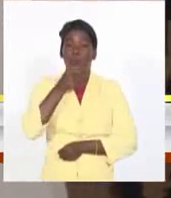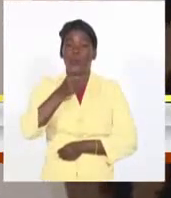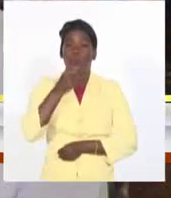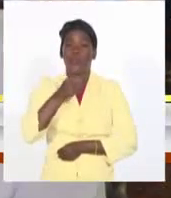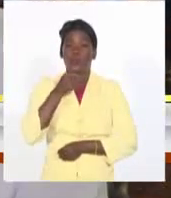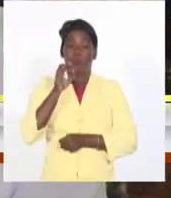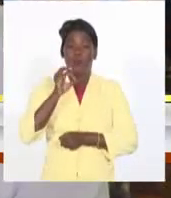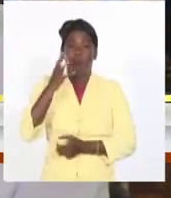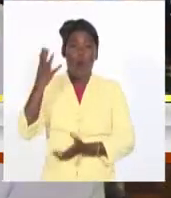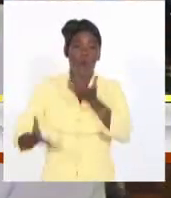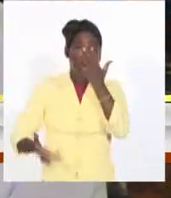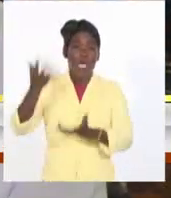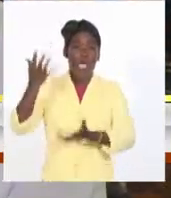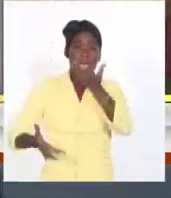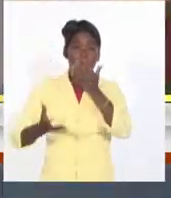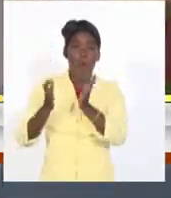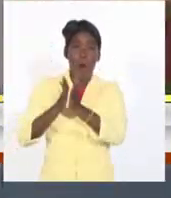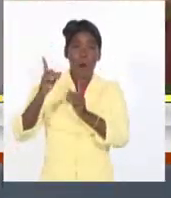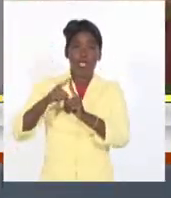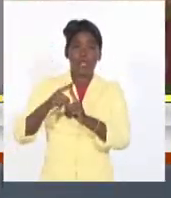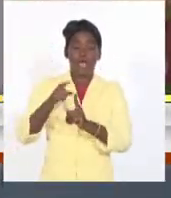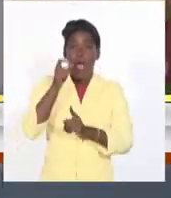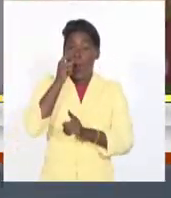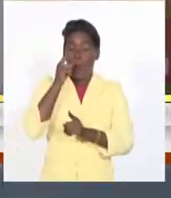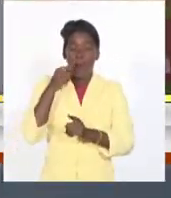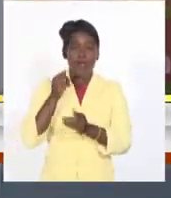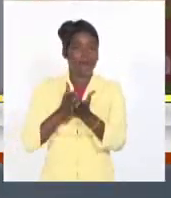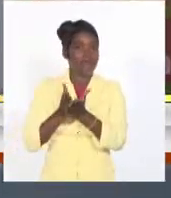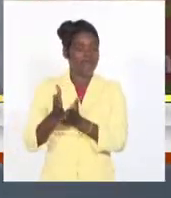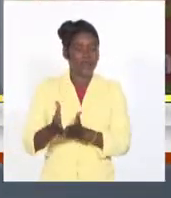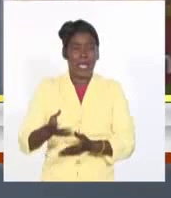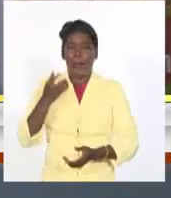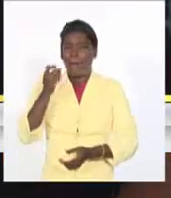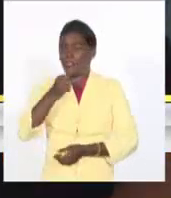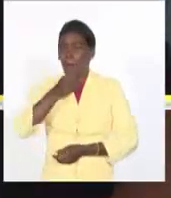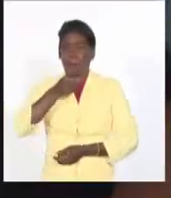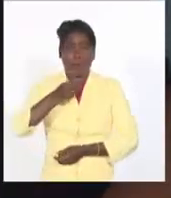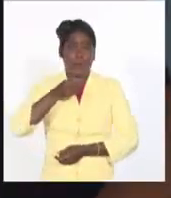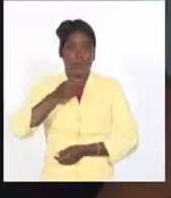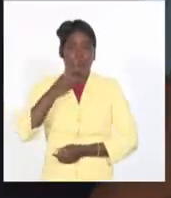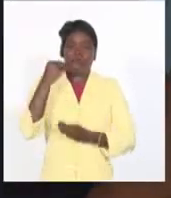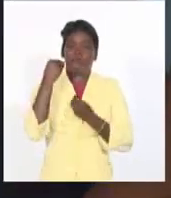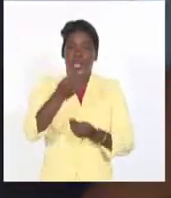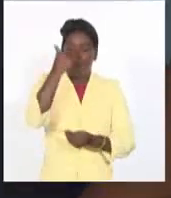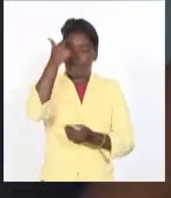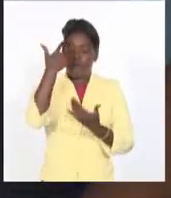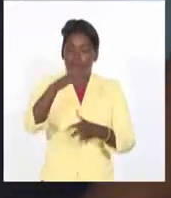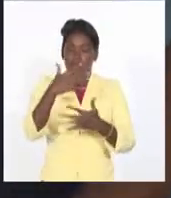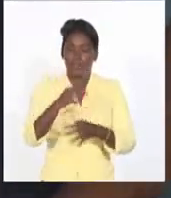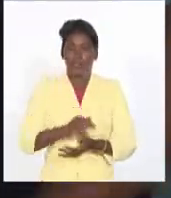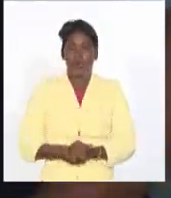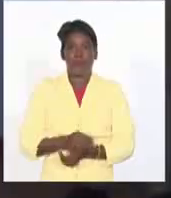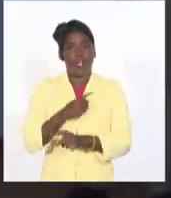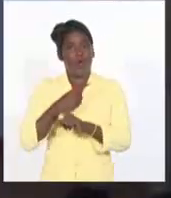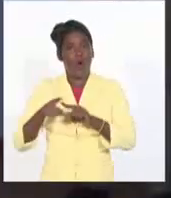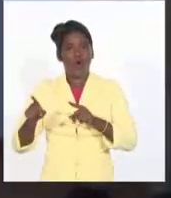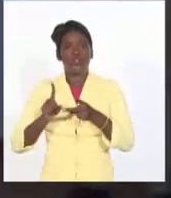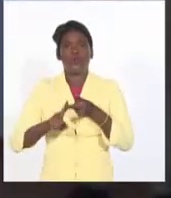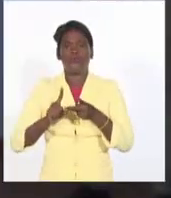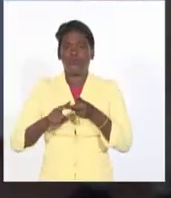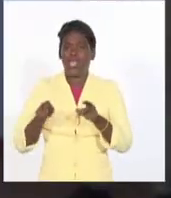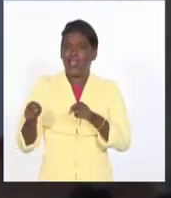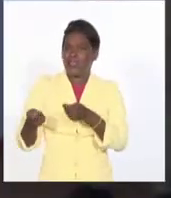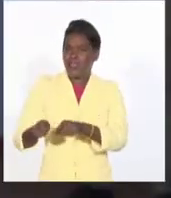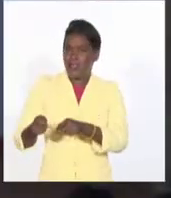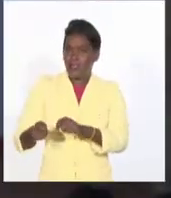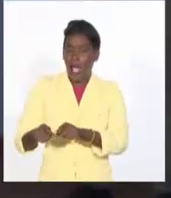gran premio en la categoría de programas escenificados fue para el seriado Cenizas de la Espera de Yumaris Cruz Carballo de Radio Progreso. El gran